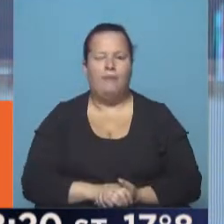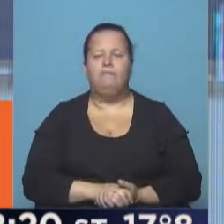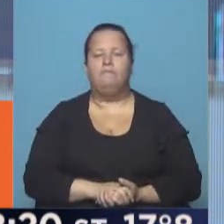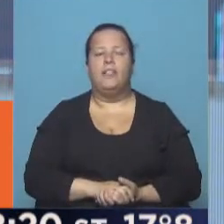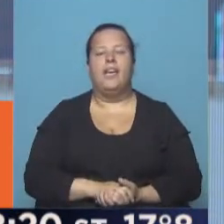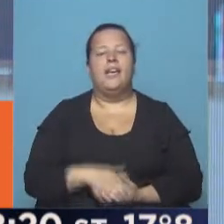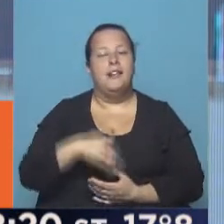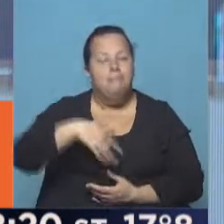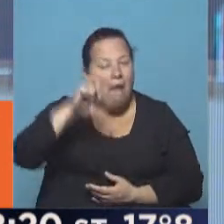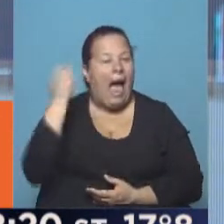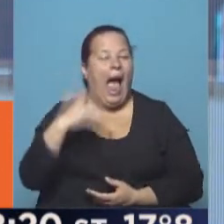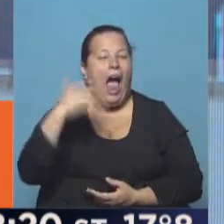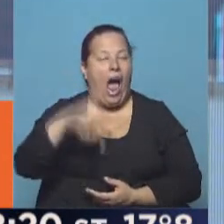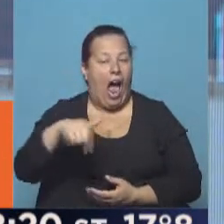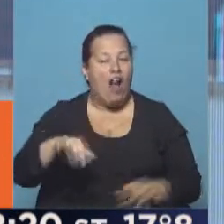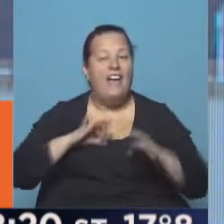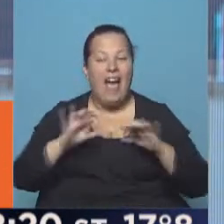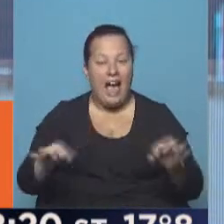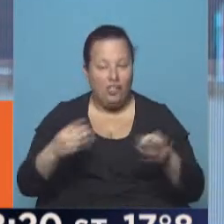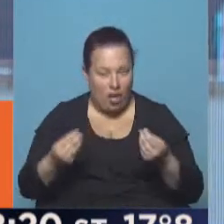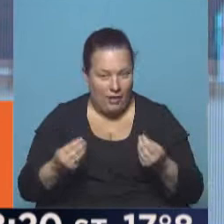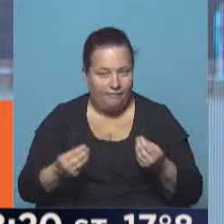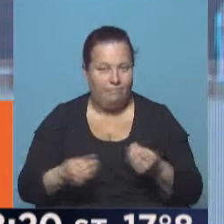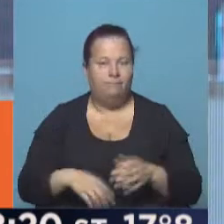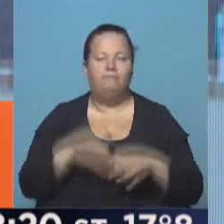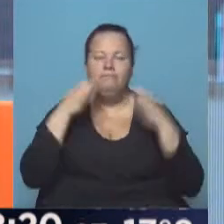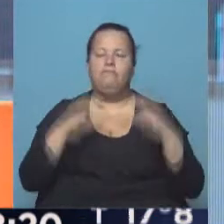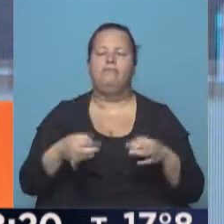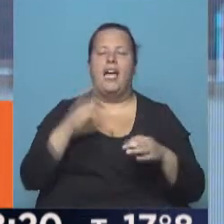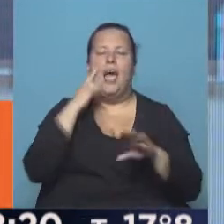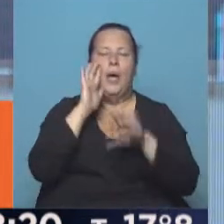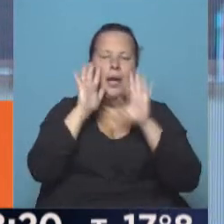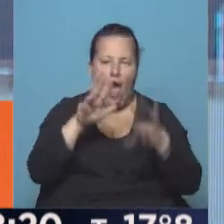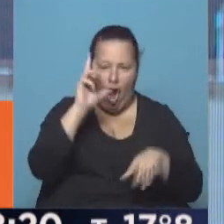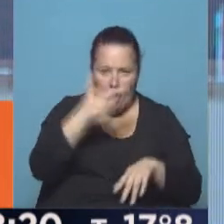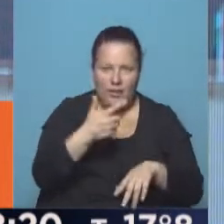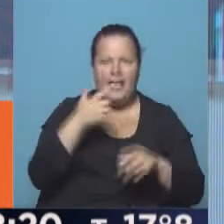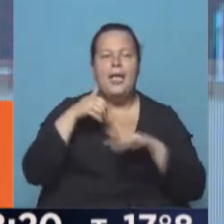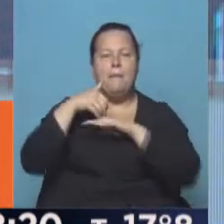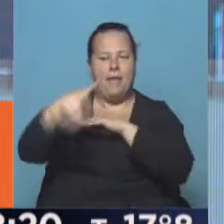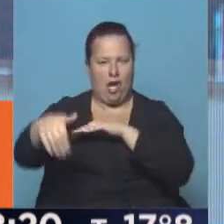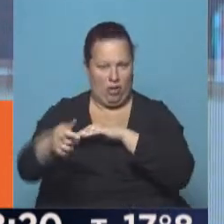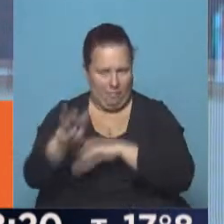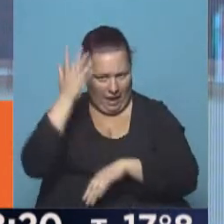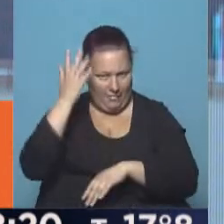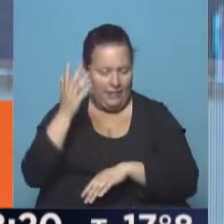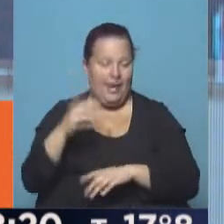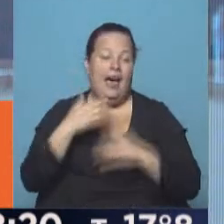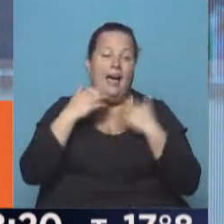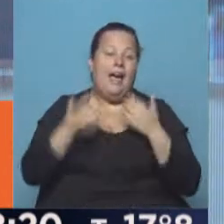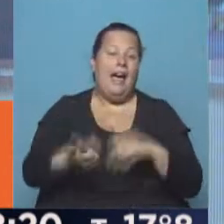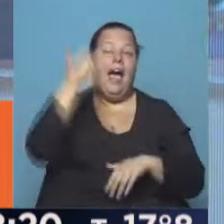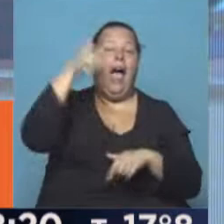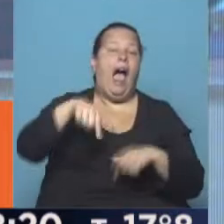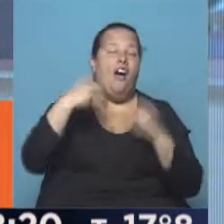40%. Lo que más encareció ahora para las vacaciones es más la estadía y el traslado en ómnibus. La ventaja que vamos a